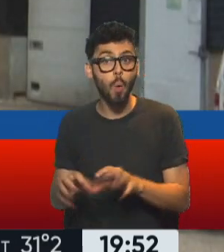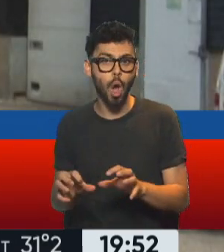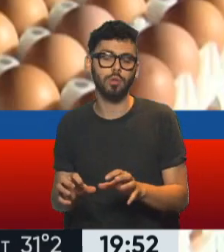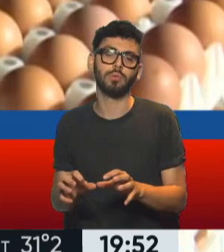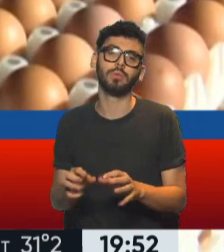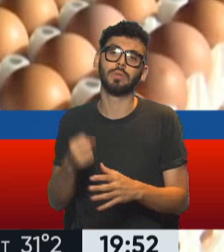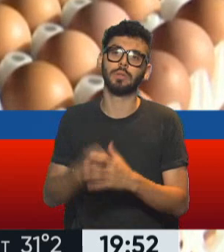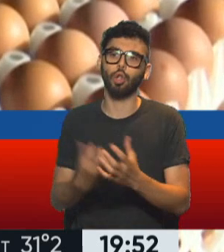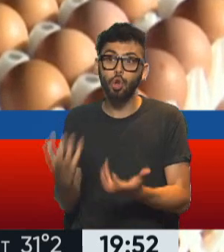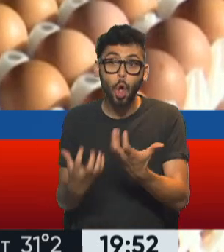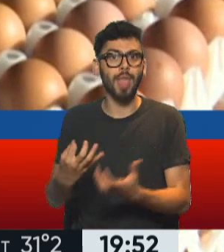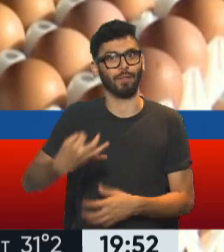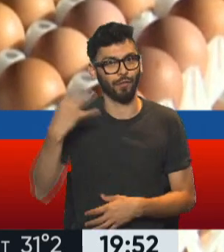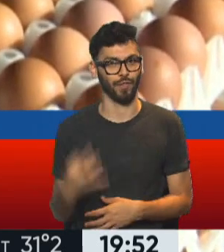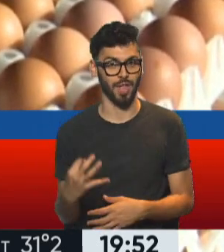una correcta cocción.